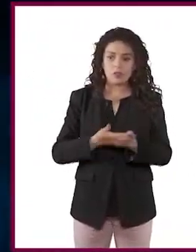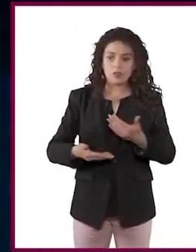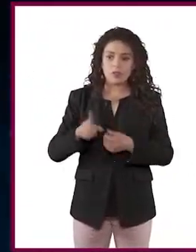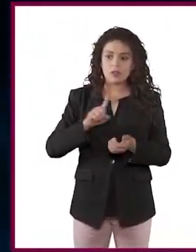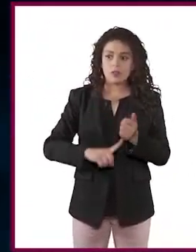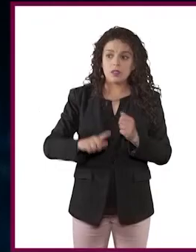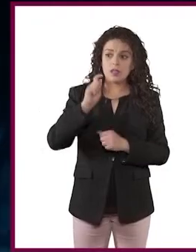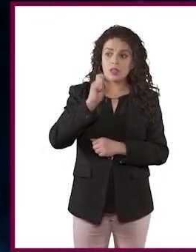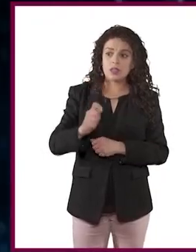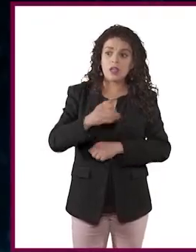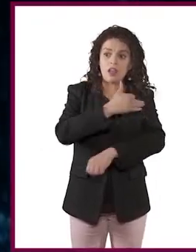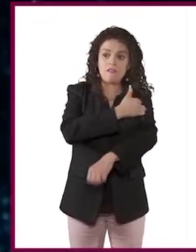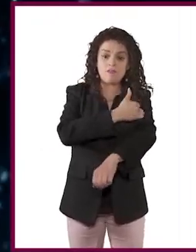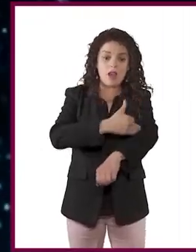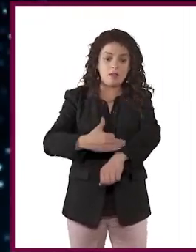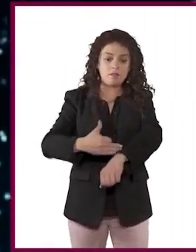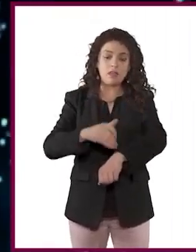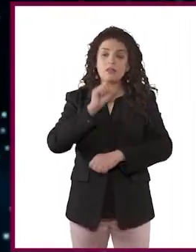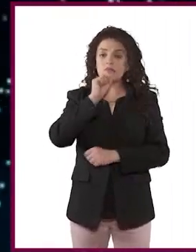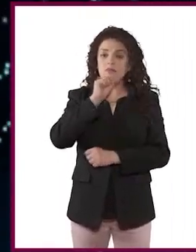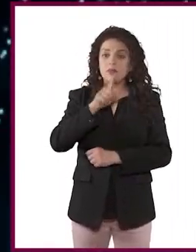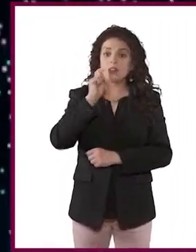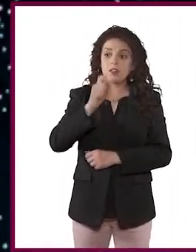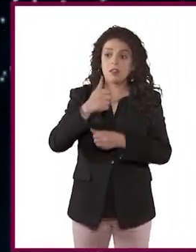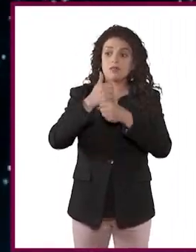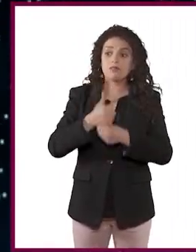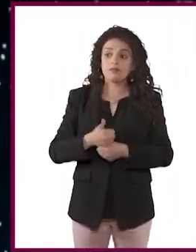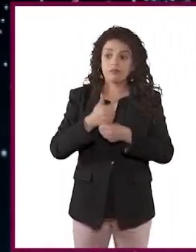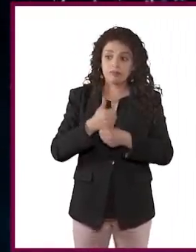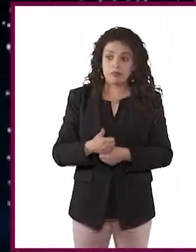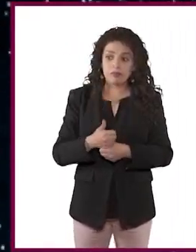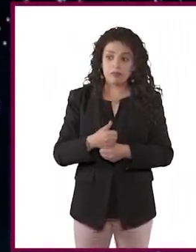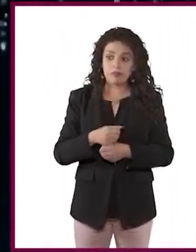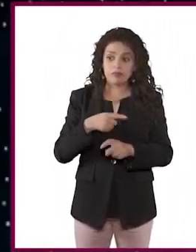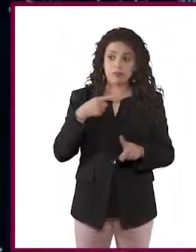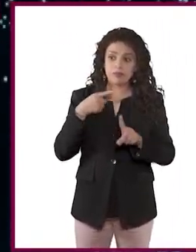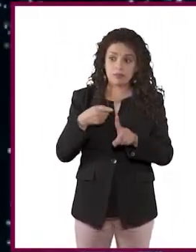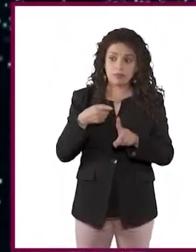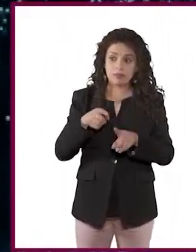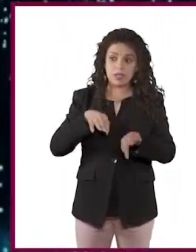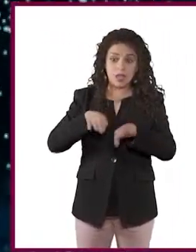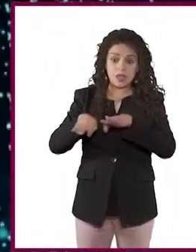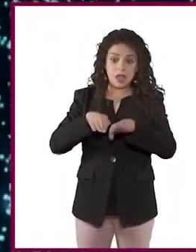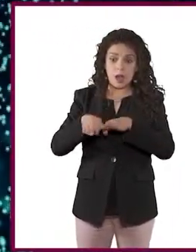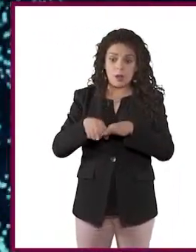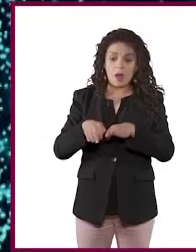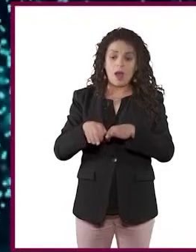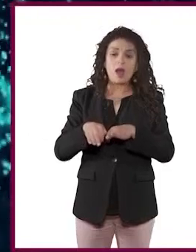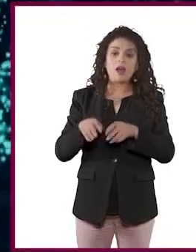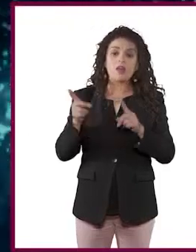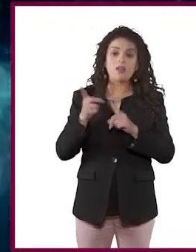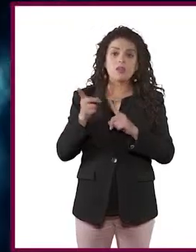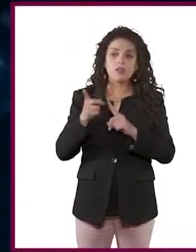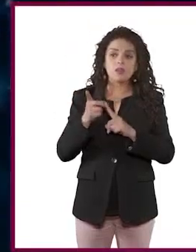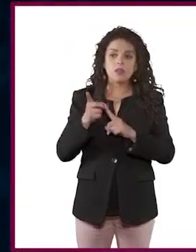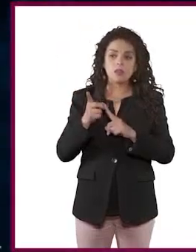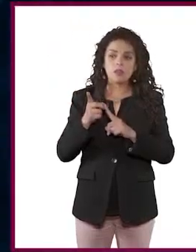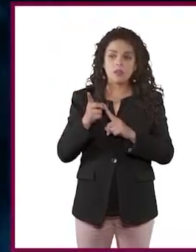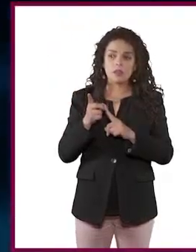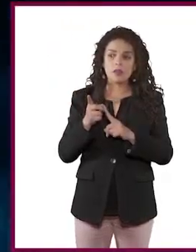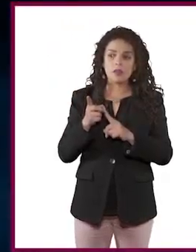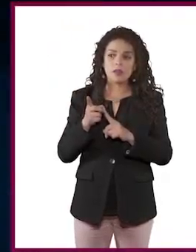algún familiar, puesto que indirectamente también estaba sufriendo. Mi familiar trabajaba en la misma escuela en la que estaba